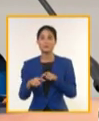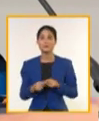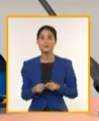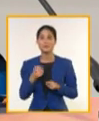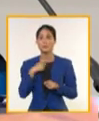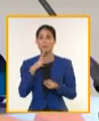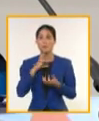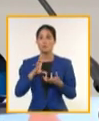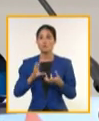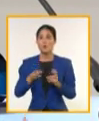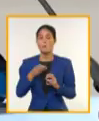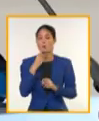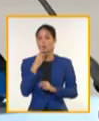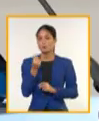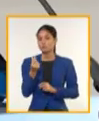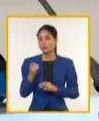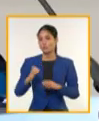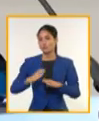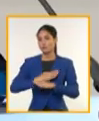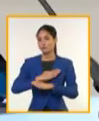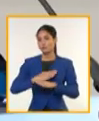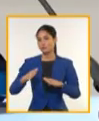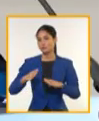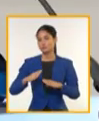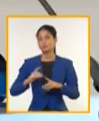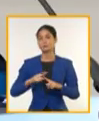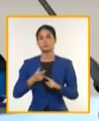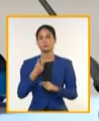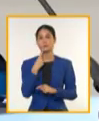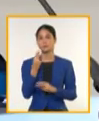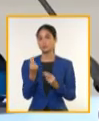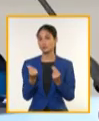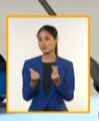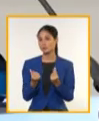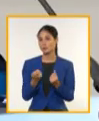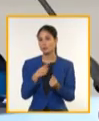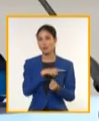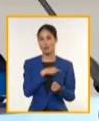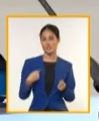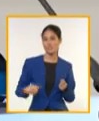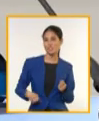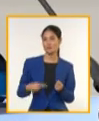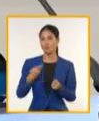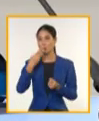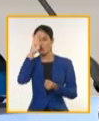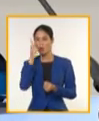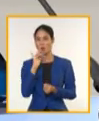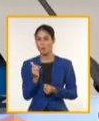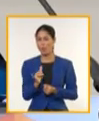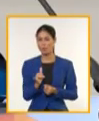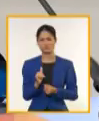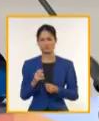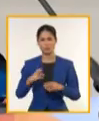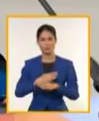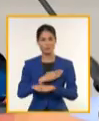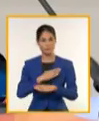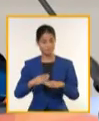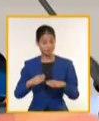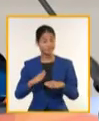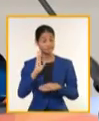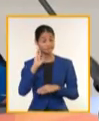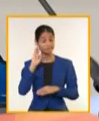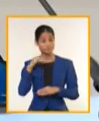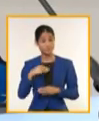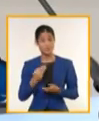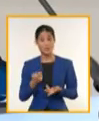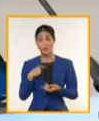financiamiento diferente, de un sistema monetario financiero diferente, donde las monedas de sus países miembros